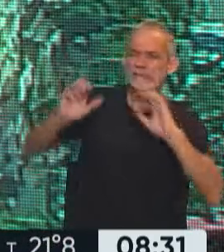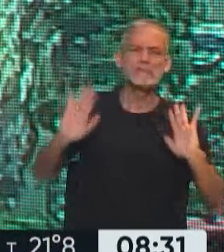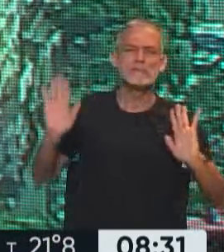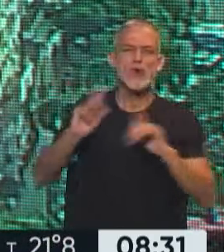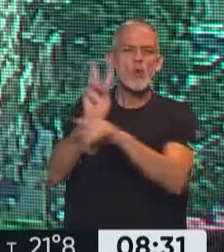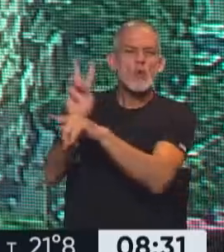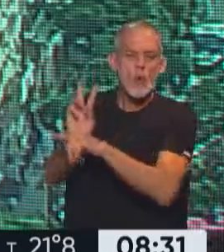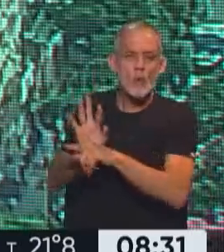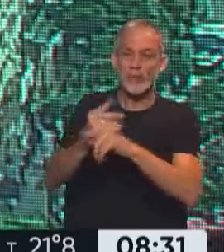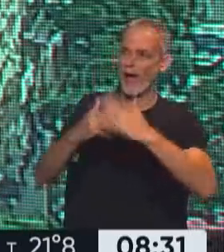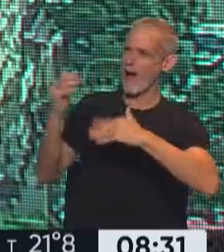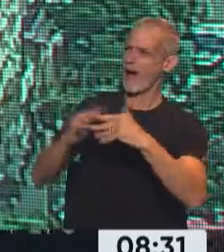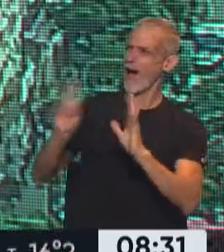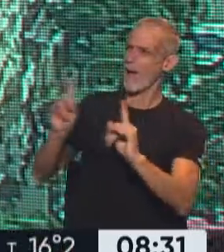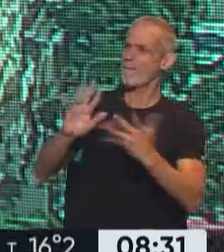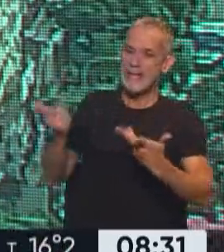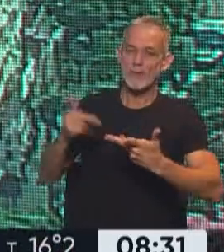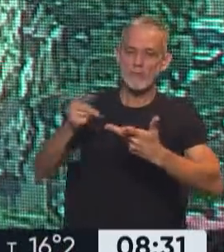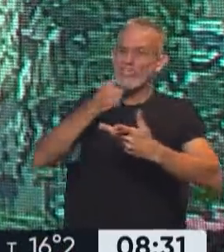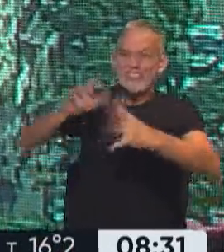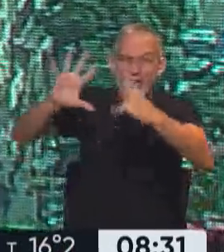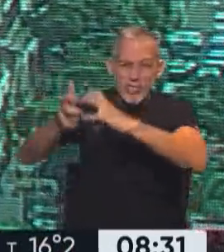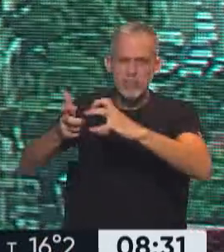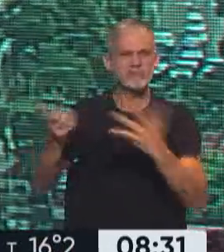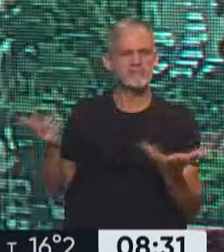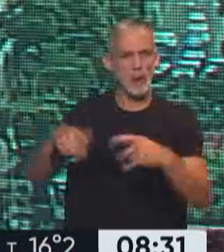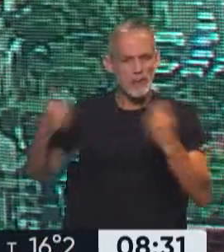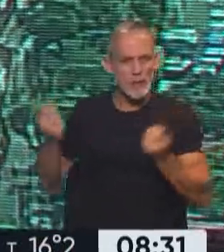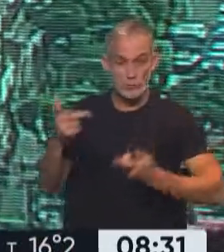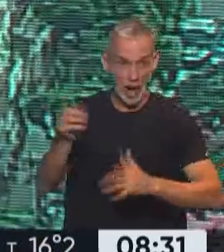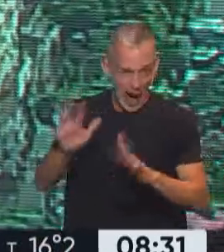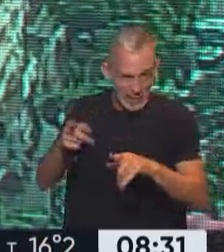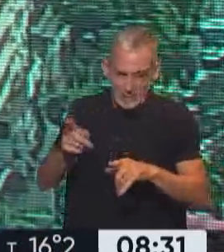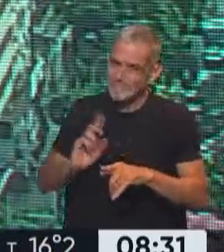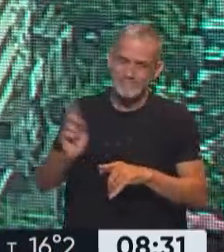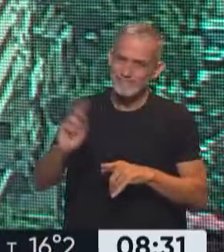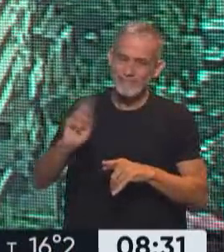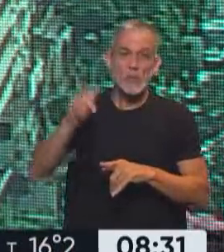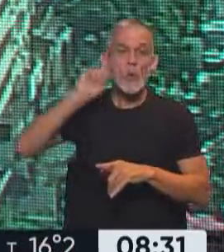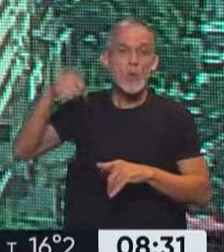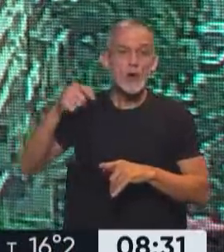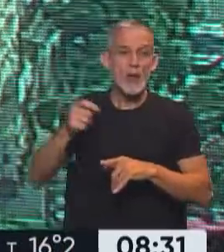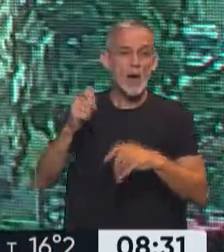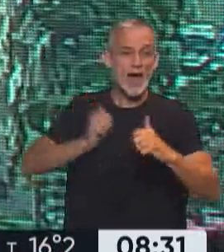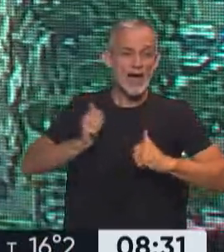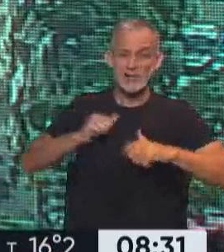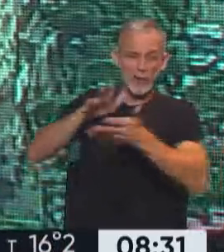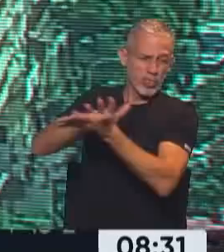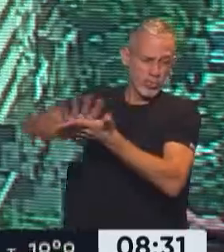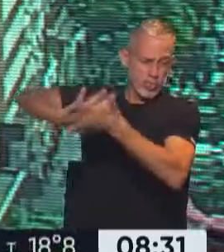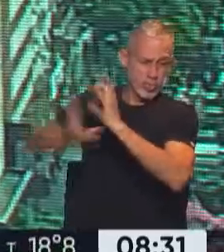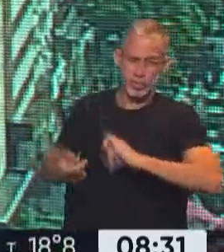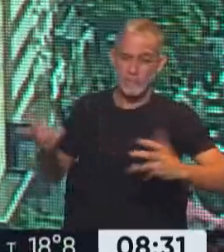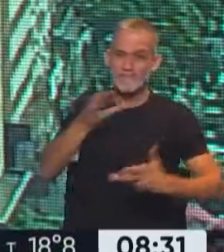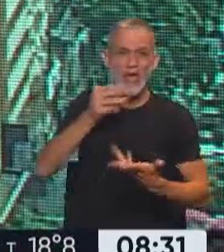va a reconstruir, le trae un perjuicio económico muy grande. Me parece que no está pasando eso en Ucrania, porque donde pasa el ejército ruso destruye. Y no